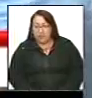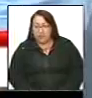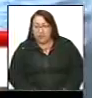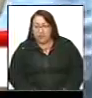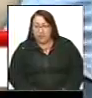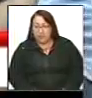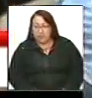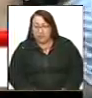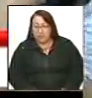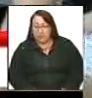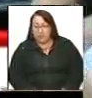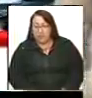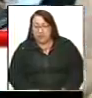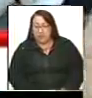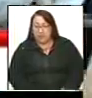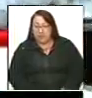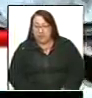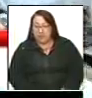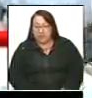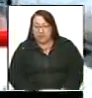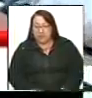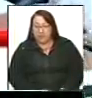muchas gracias